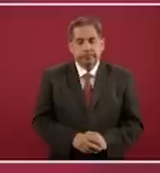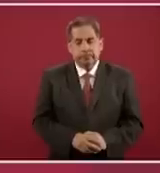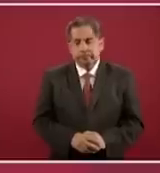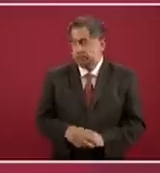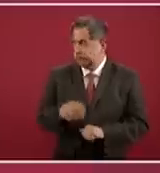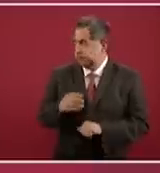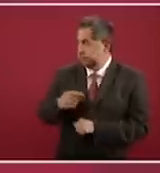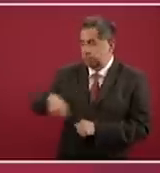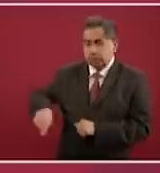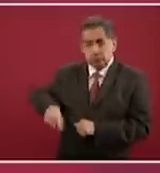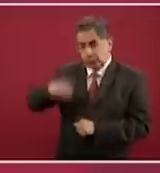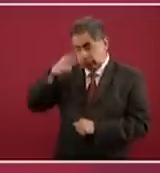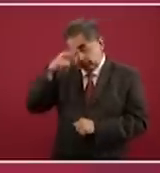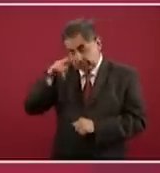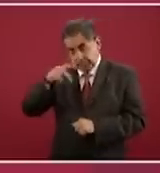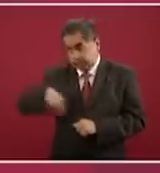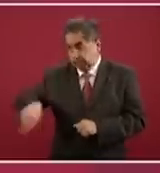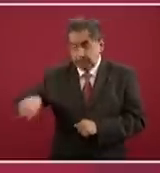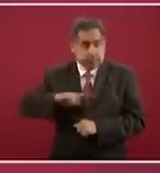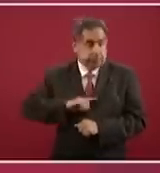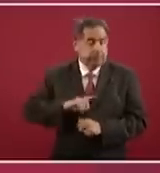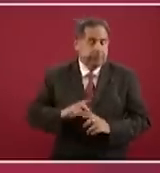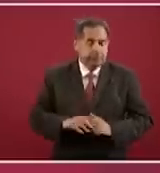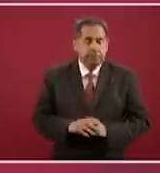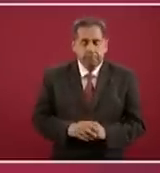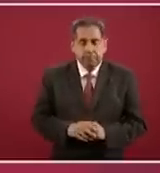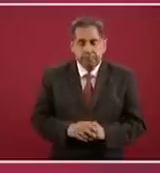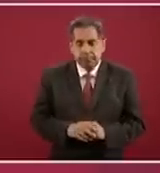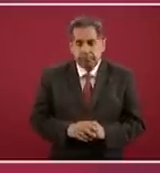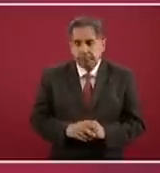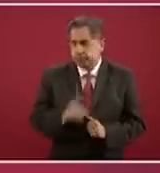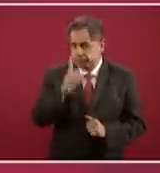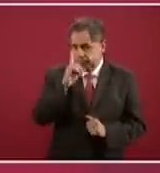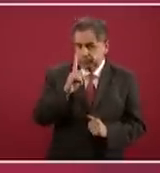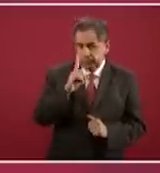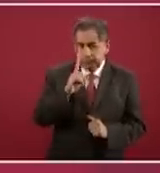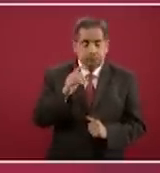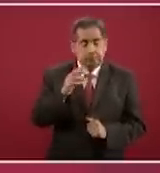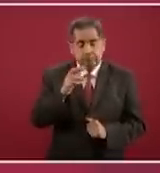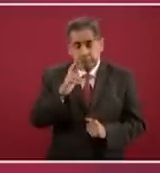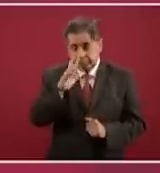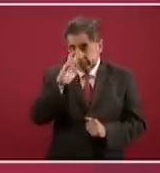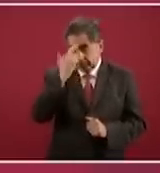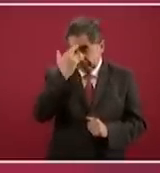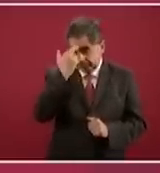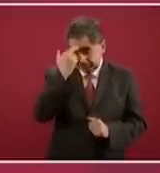nosotros desde el principio, desde que